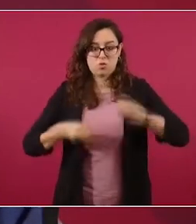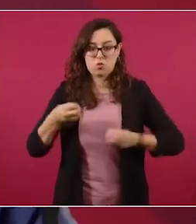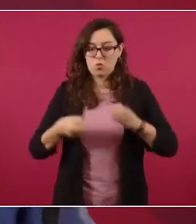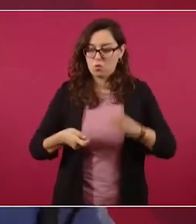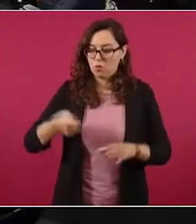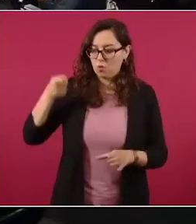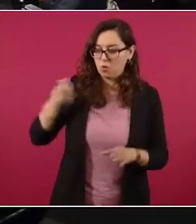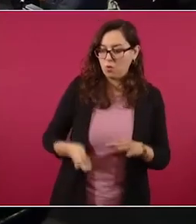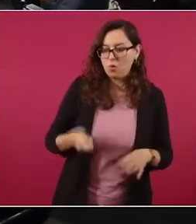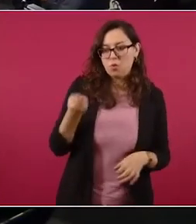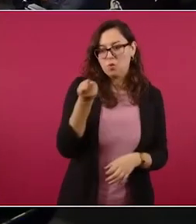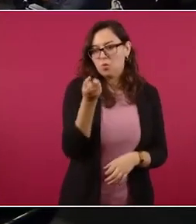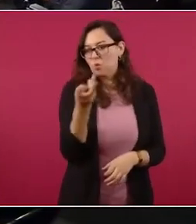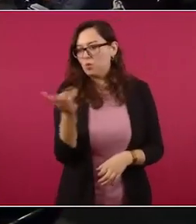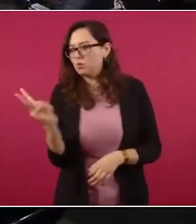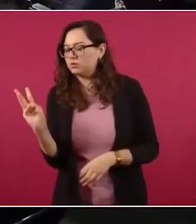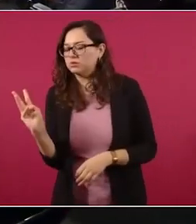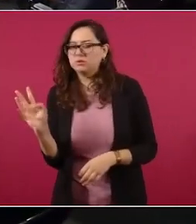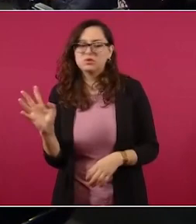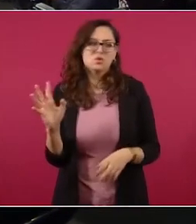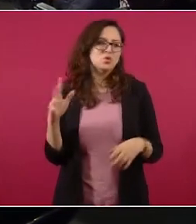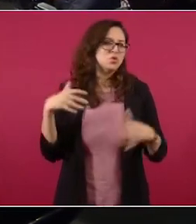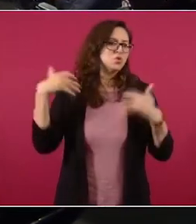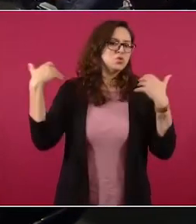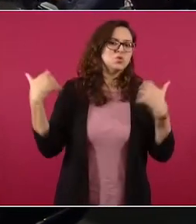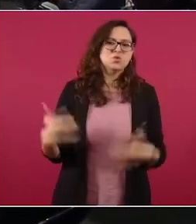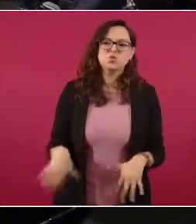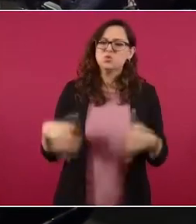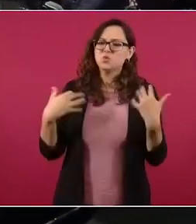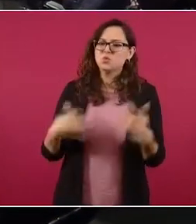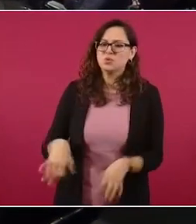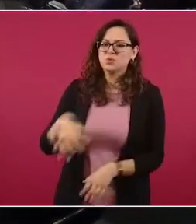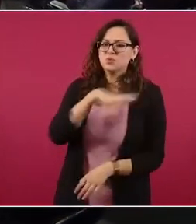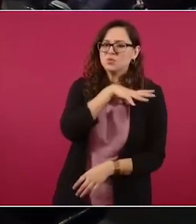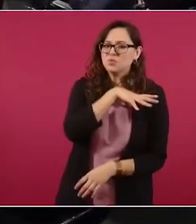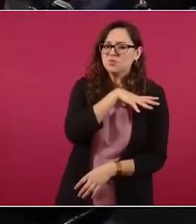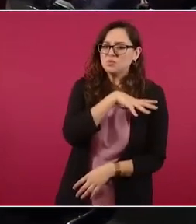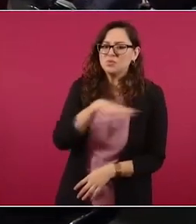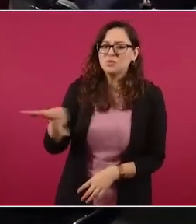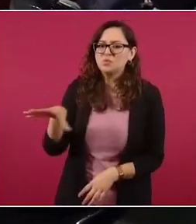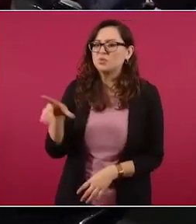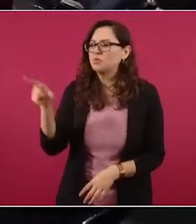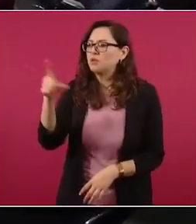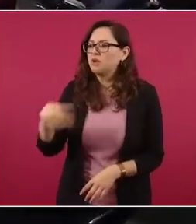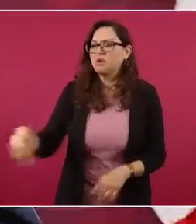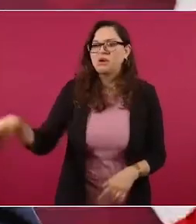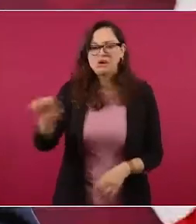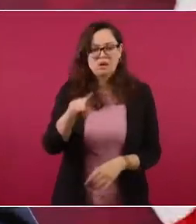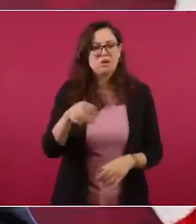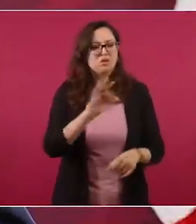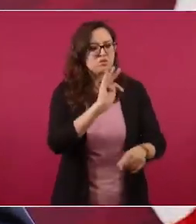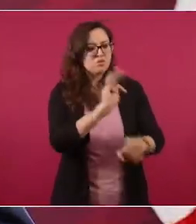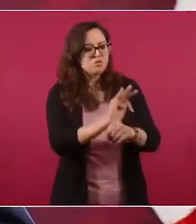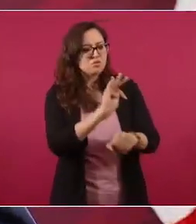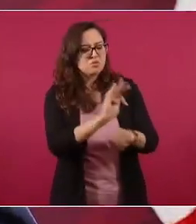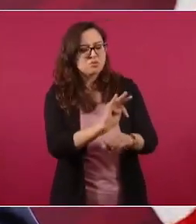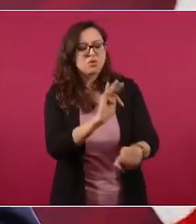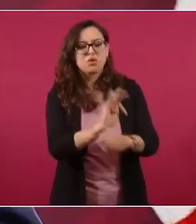aunque parezca increíble, que les gustan los